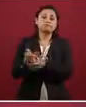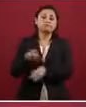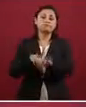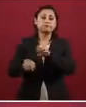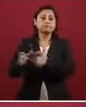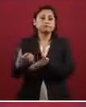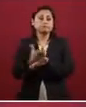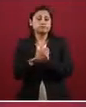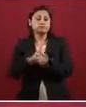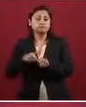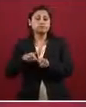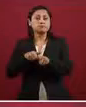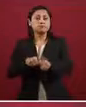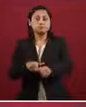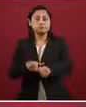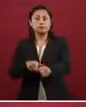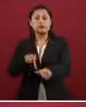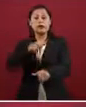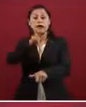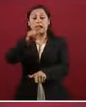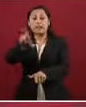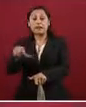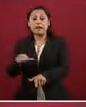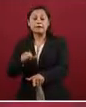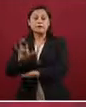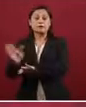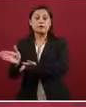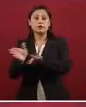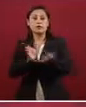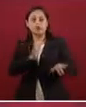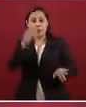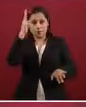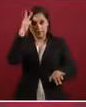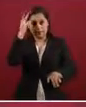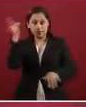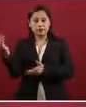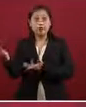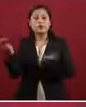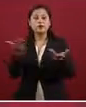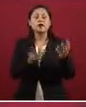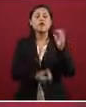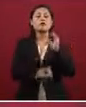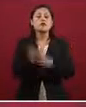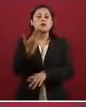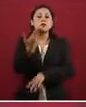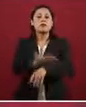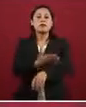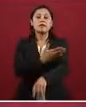que cambian al personal por mexicanos.